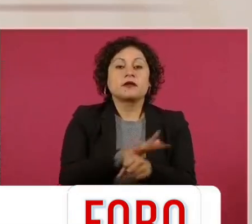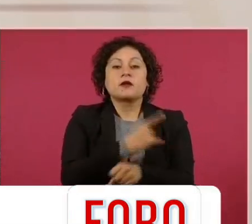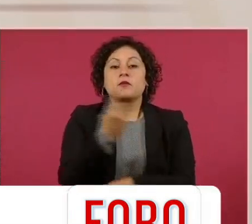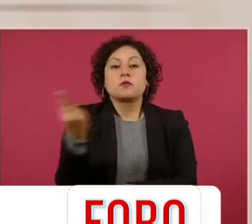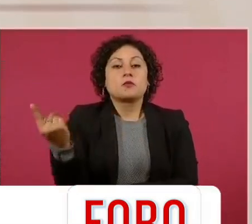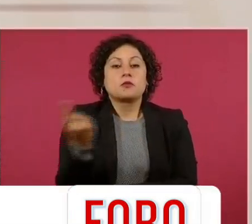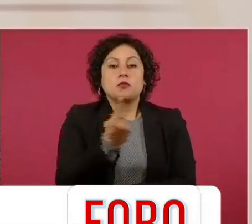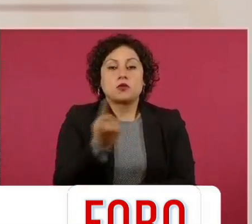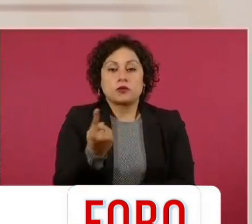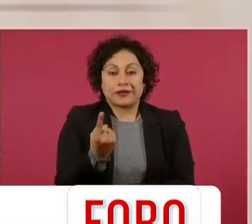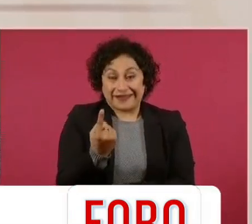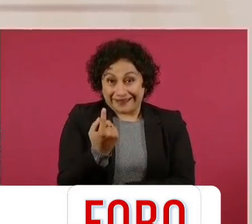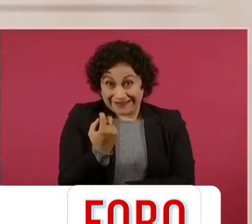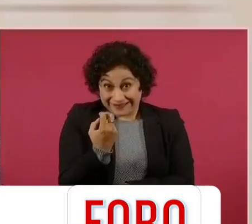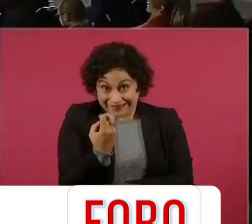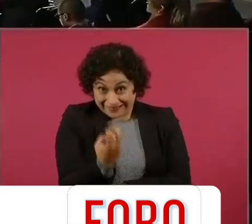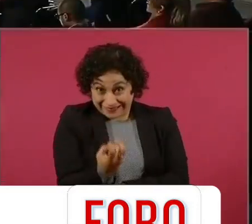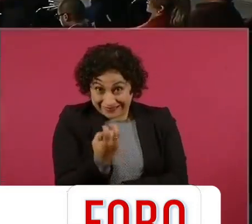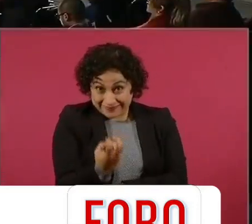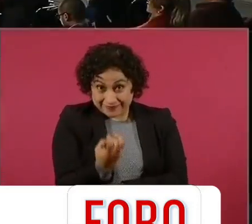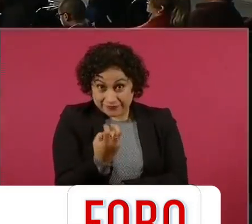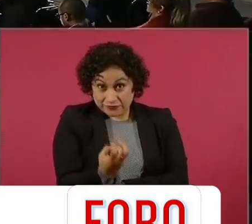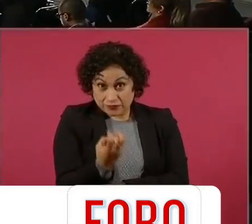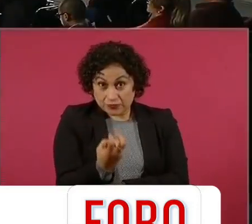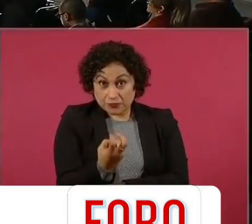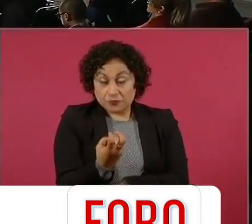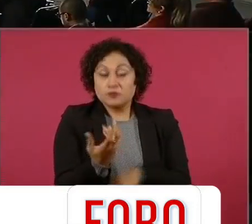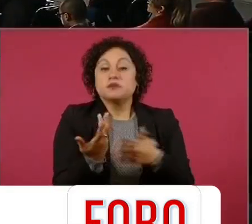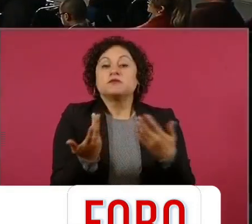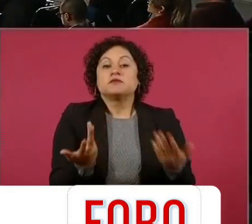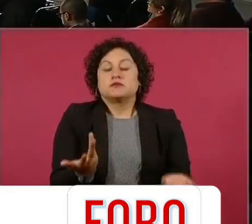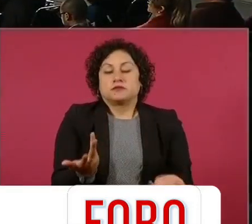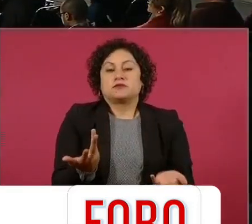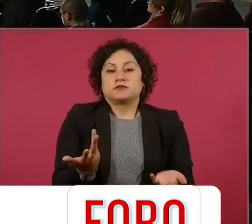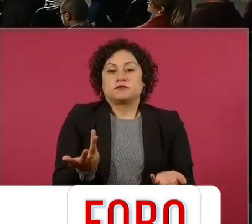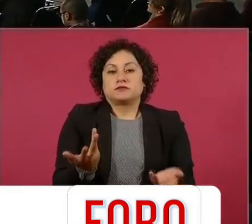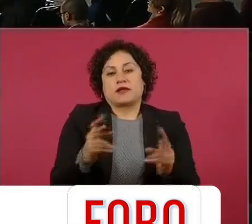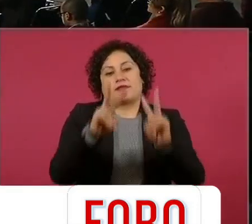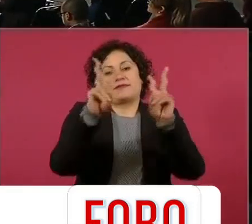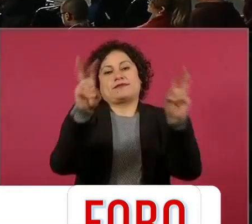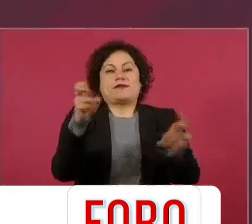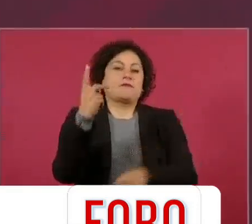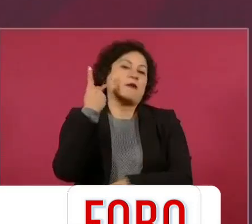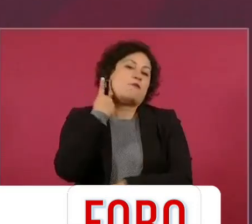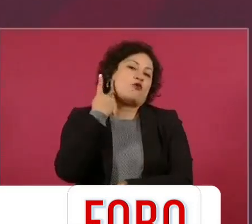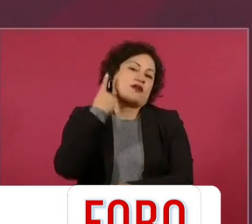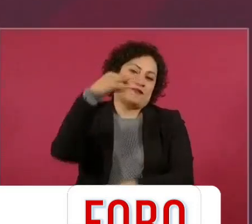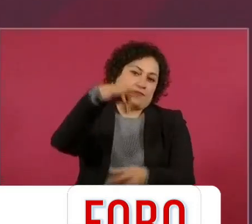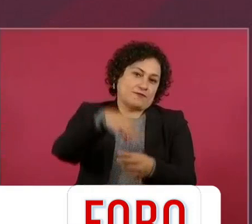se espera o tiene agendado llegar hoy por la noche mañana y pasado tiene aquí reuniones